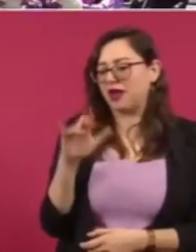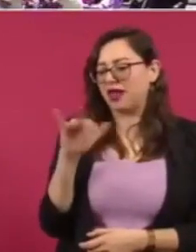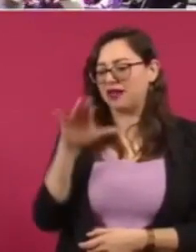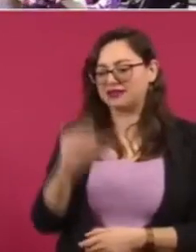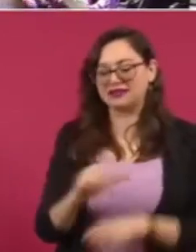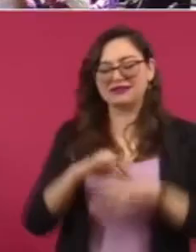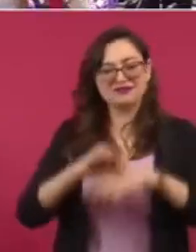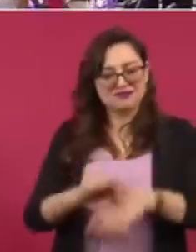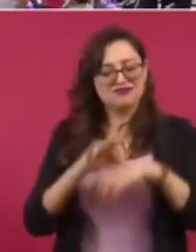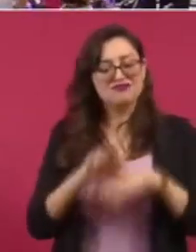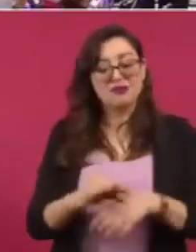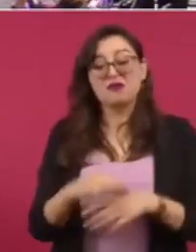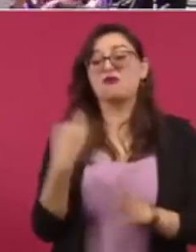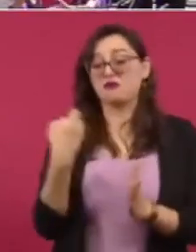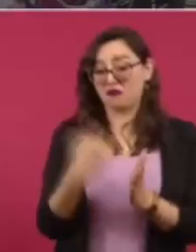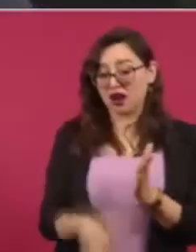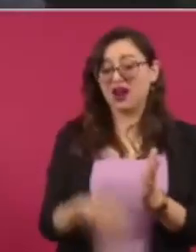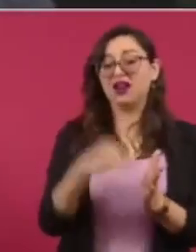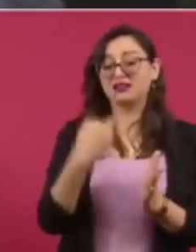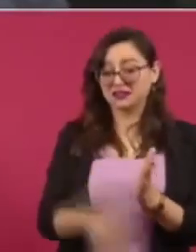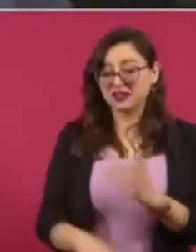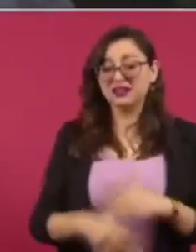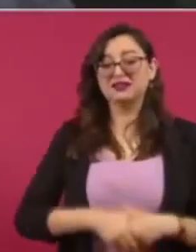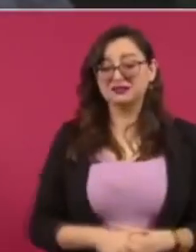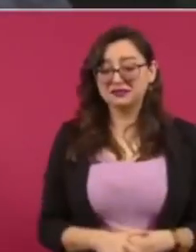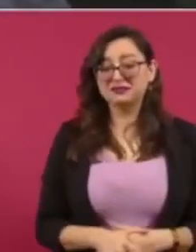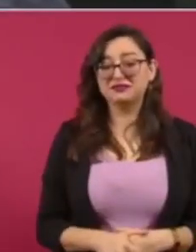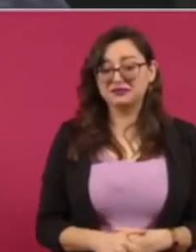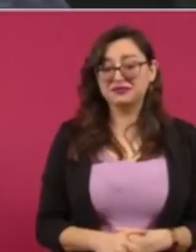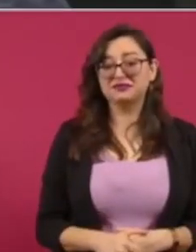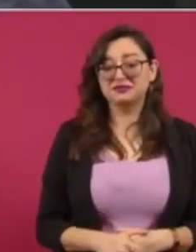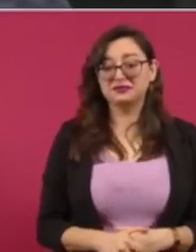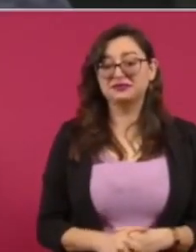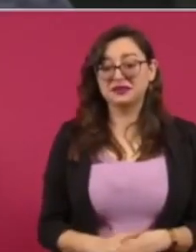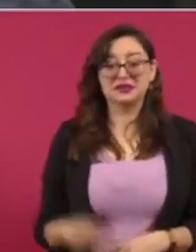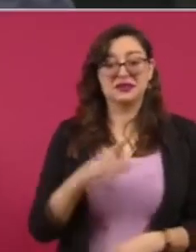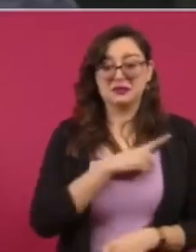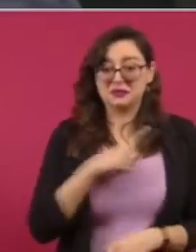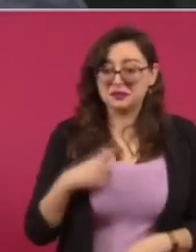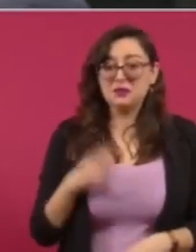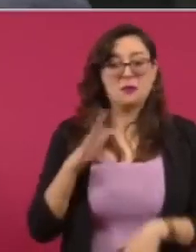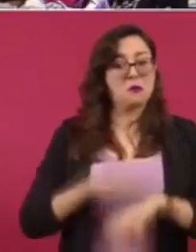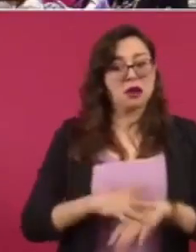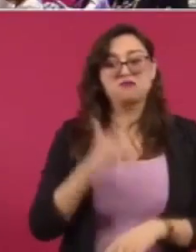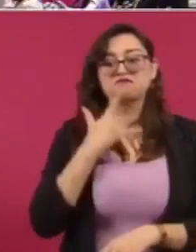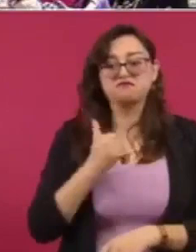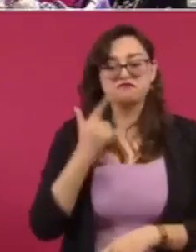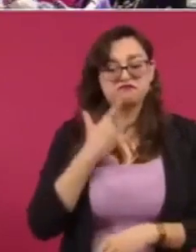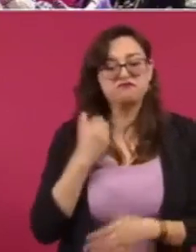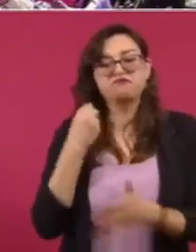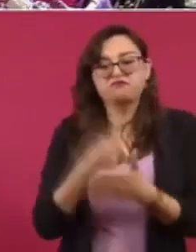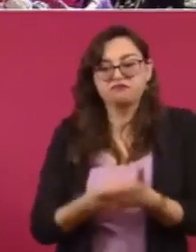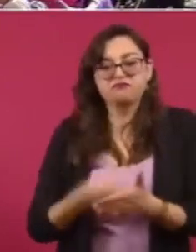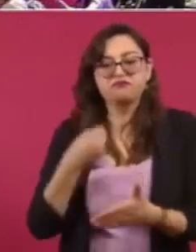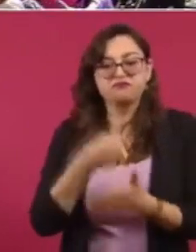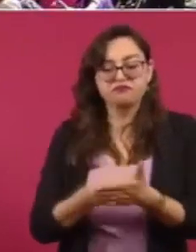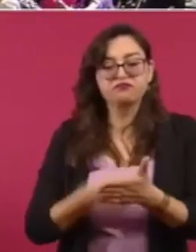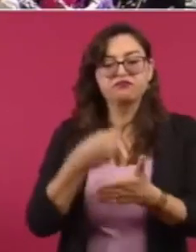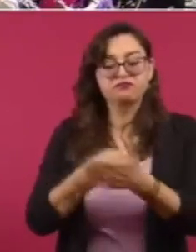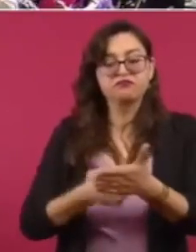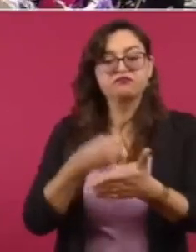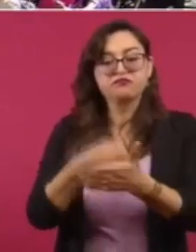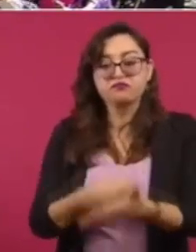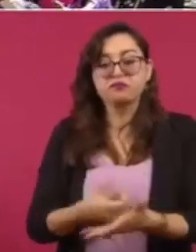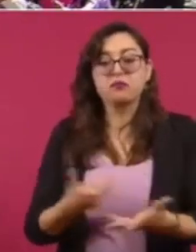cuarta transformación, sea feminista. Pero bueno, otra vez le insistimos, esto es una parte, es